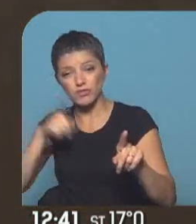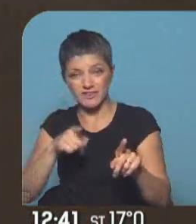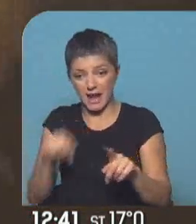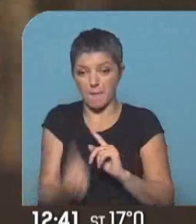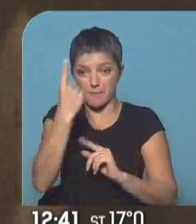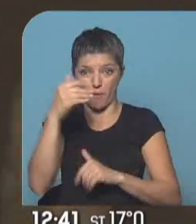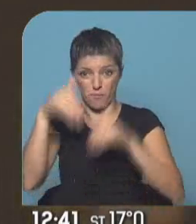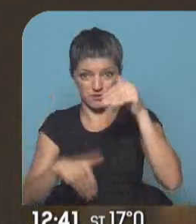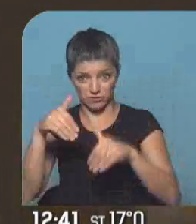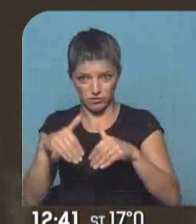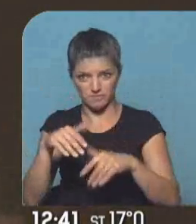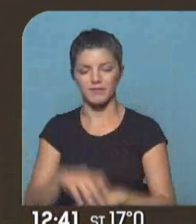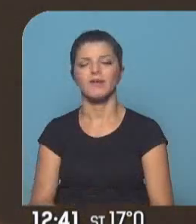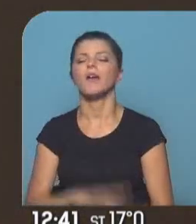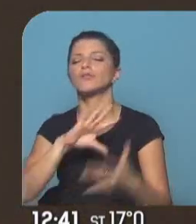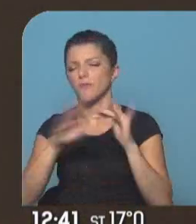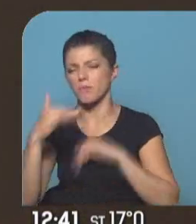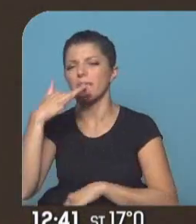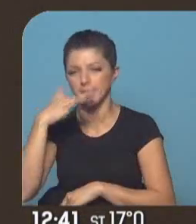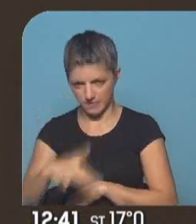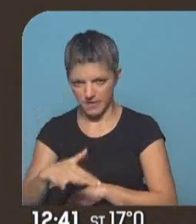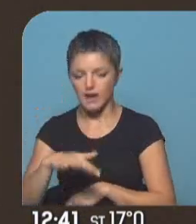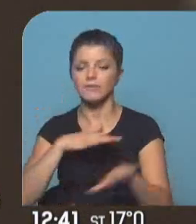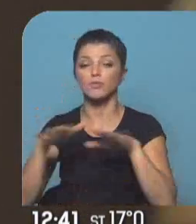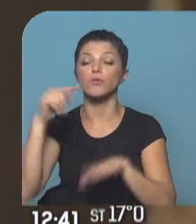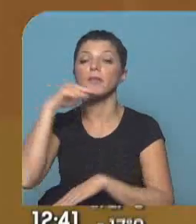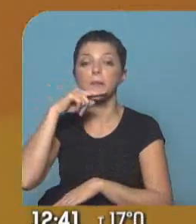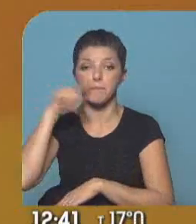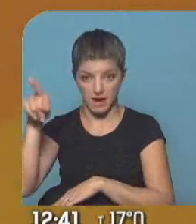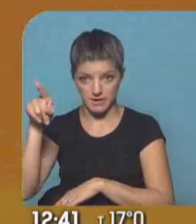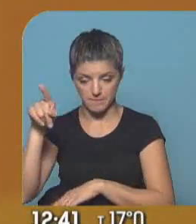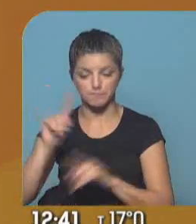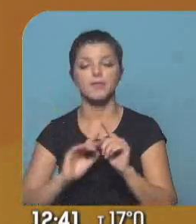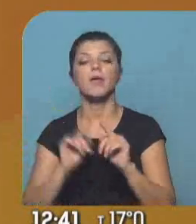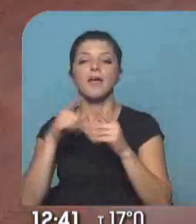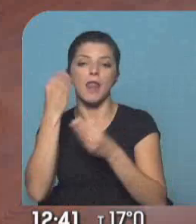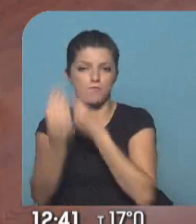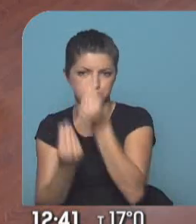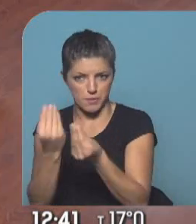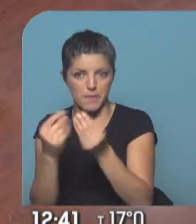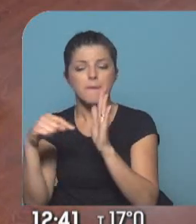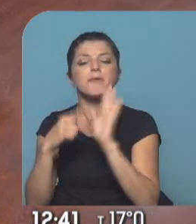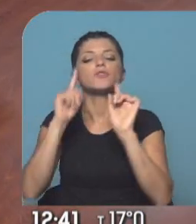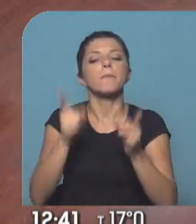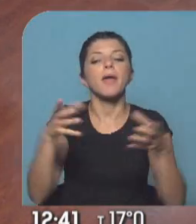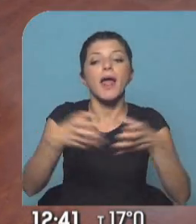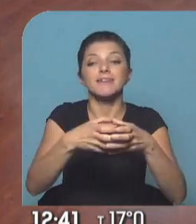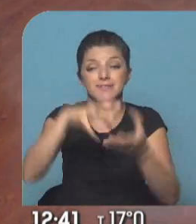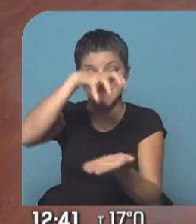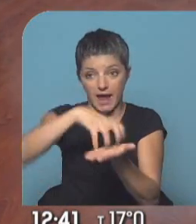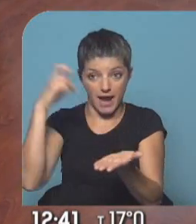sociedad alemana en relación a la cuestión etaria, por un lado, y por otro lado, en el Parlamento actual, apenas menos